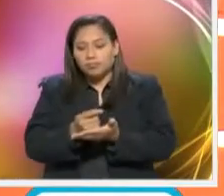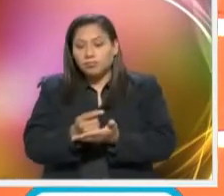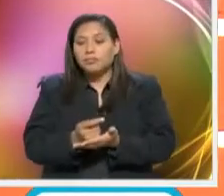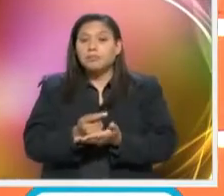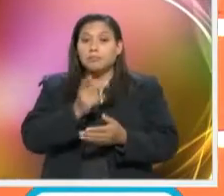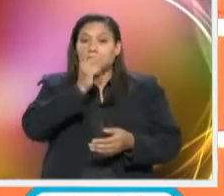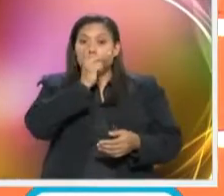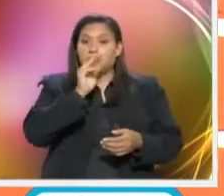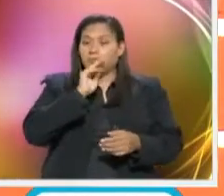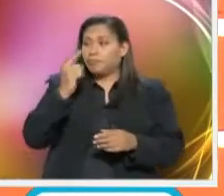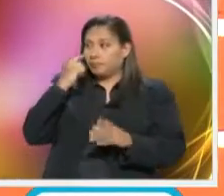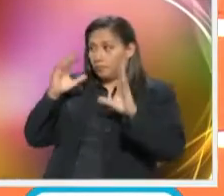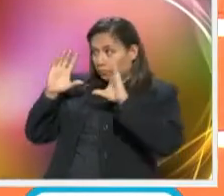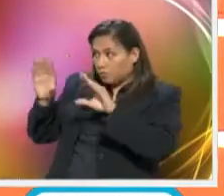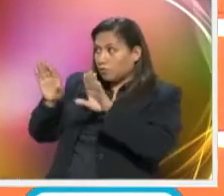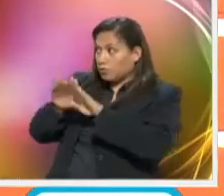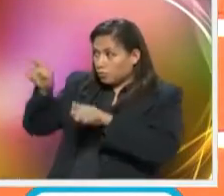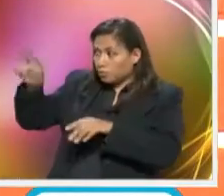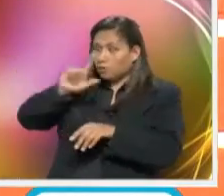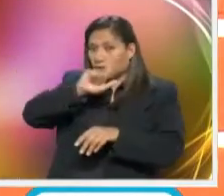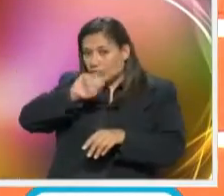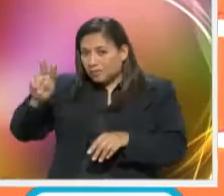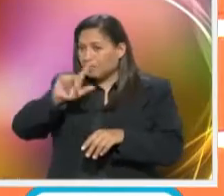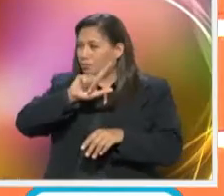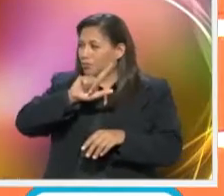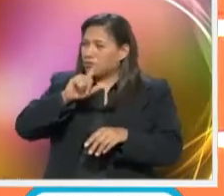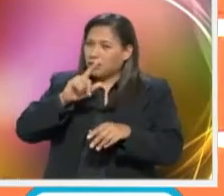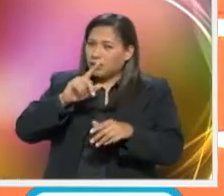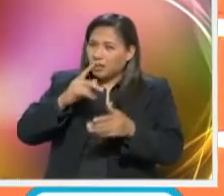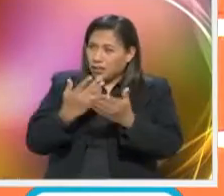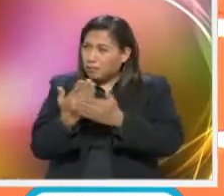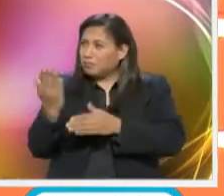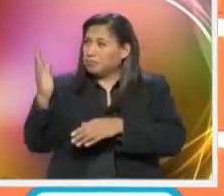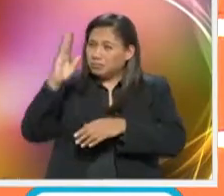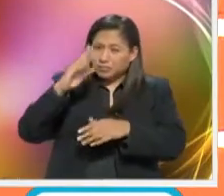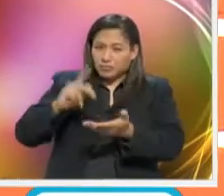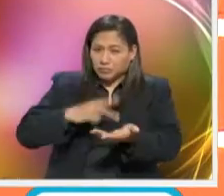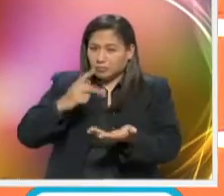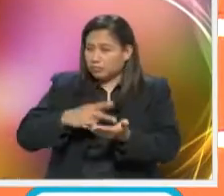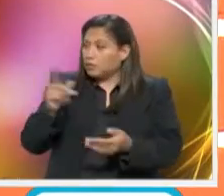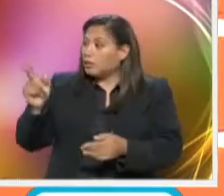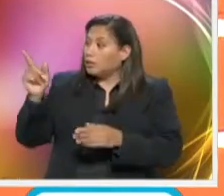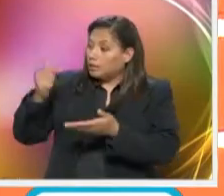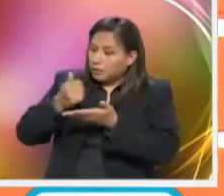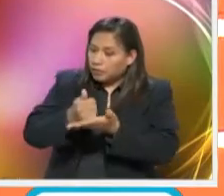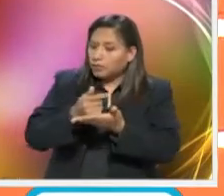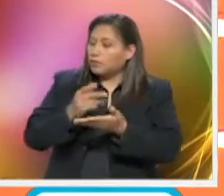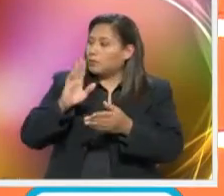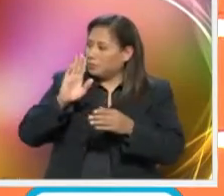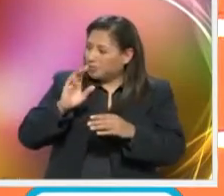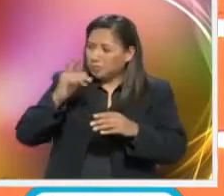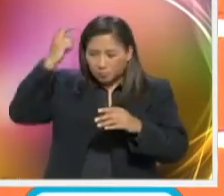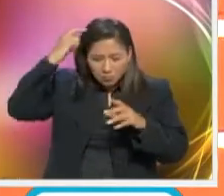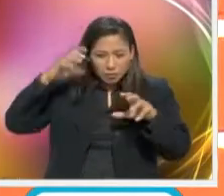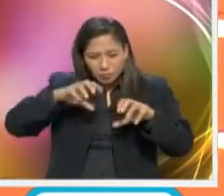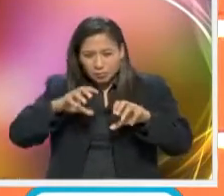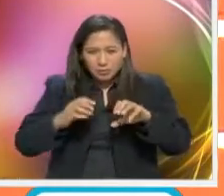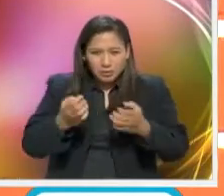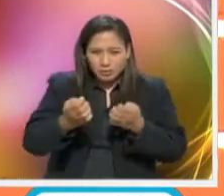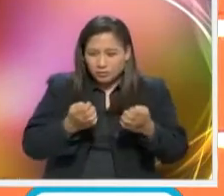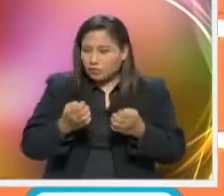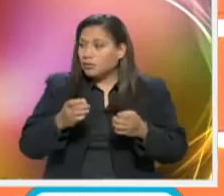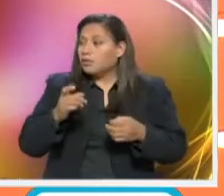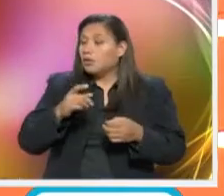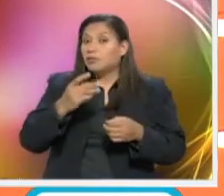técnicas para que estuvieran trabajando toda la semana, varias veces al día, y que el bebé realmente esté estimulado. A partir de los